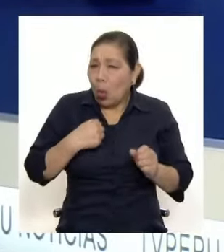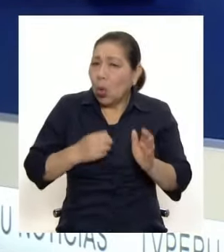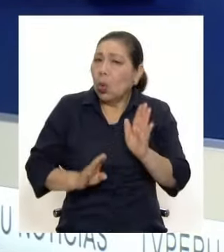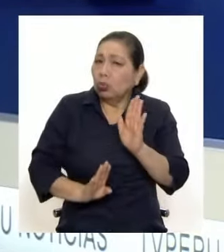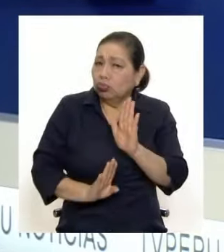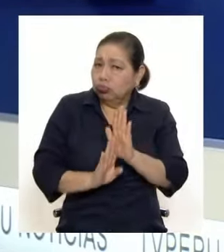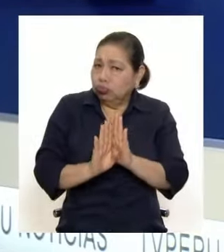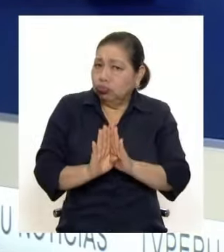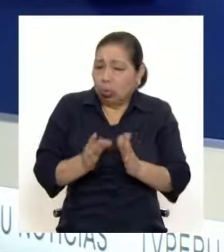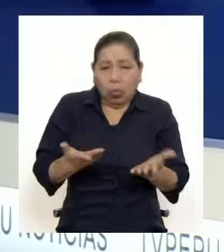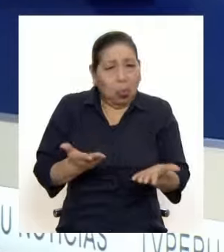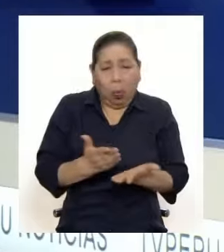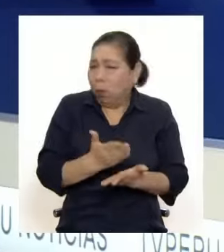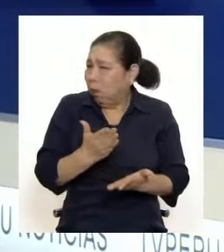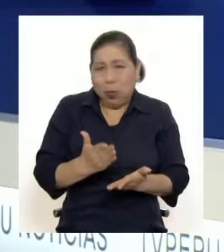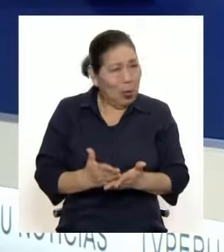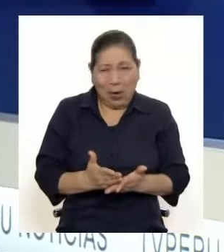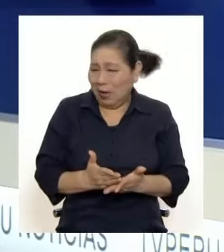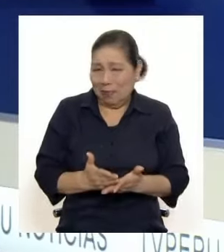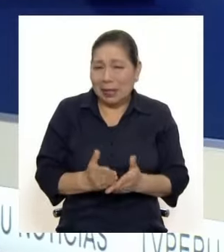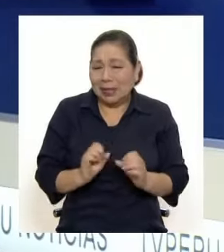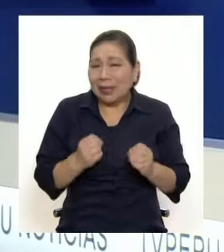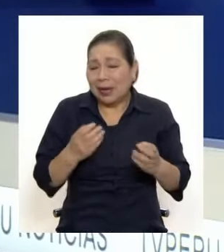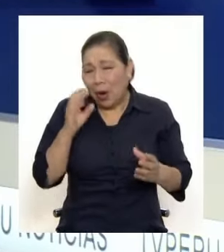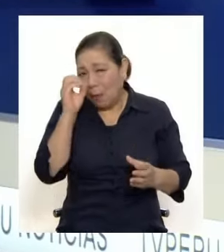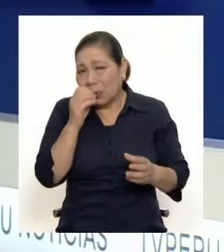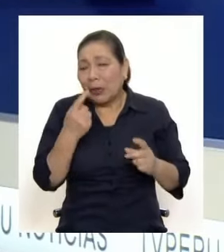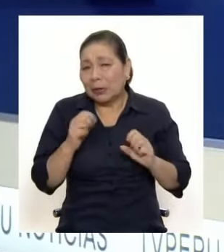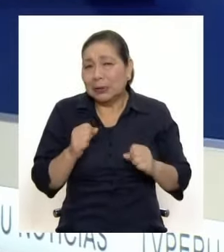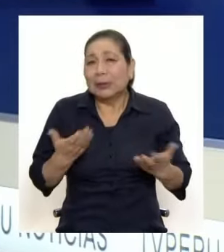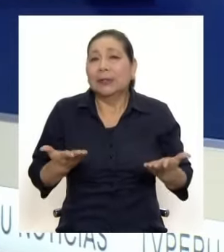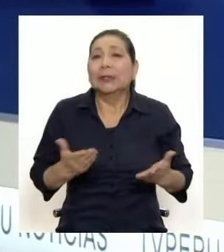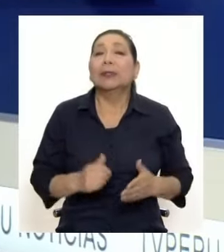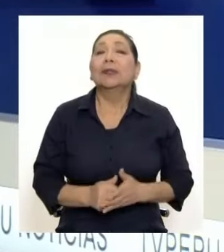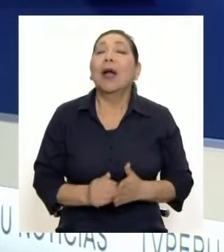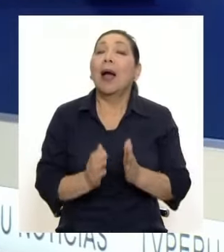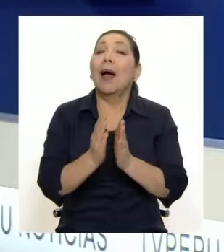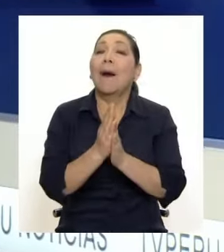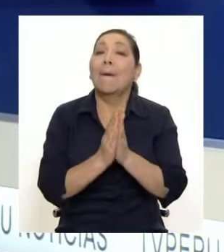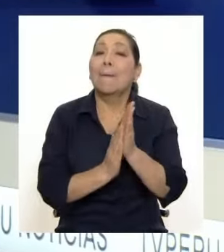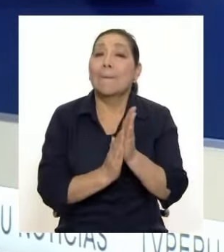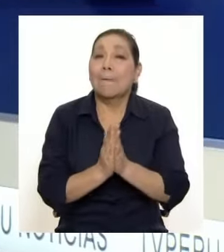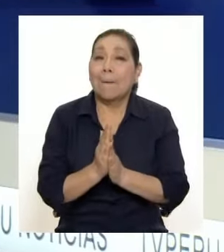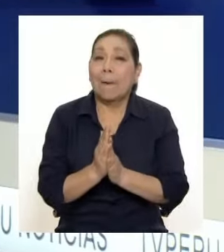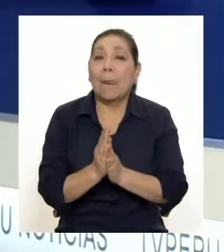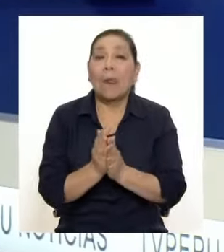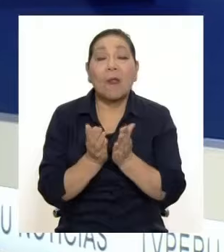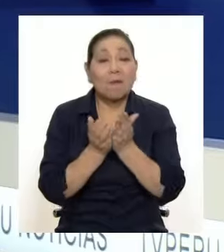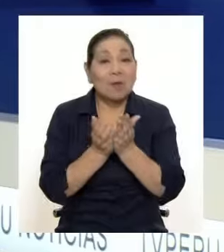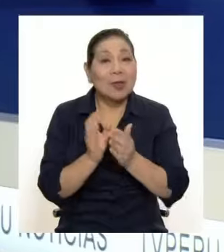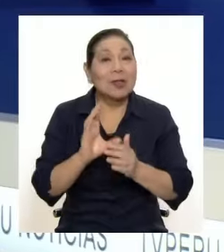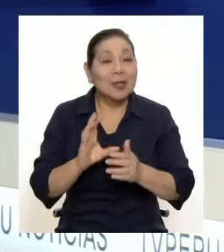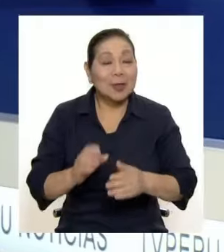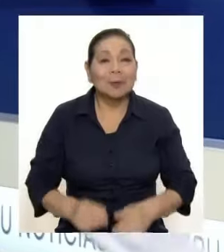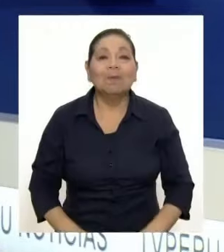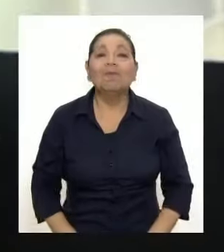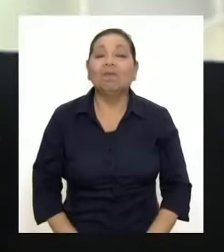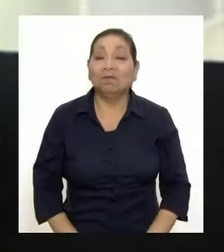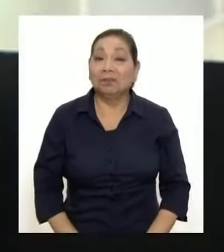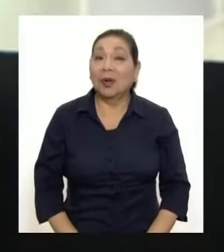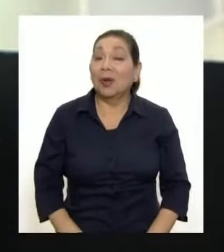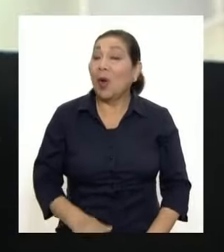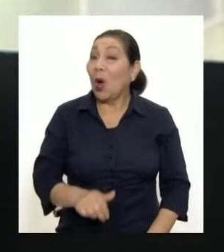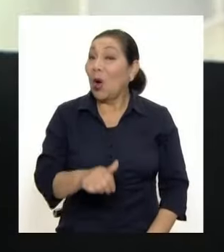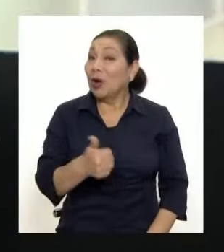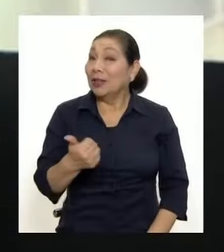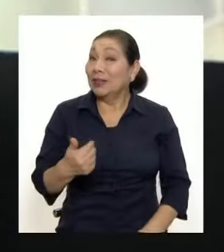acceder sin ningún problema y poder tener esa oportunidad aprovechada del puerto chancay y que no la